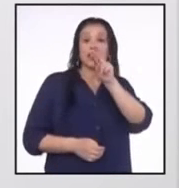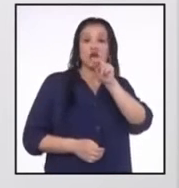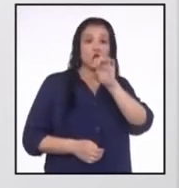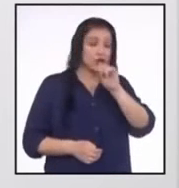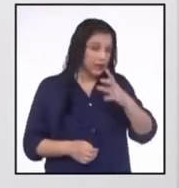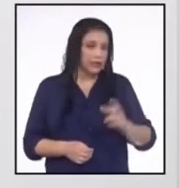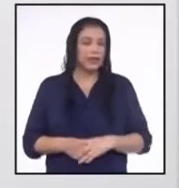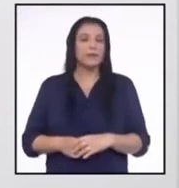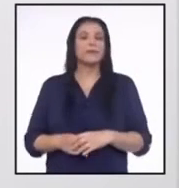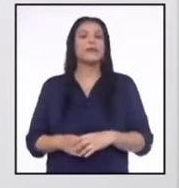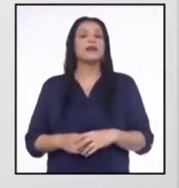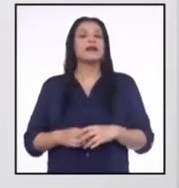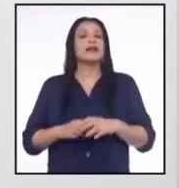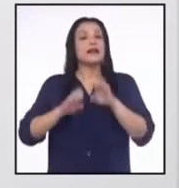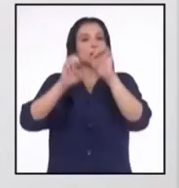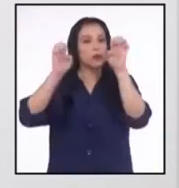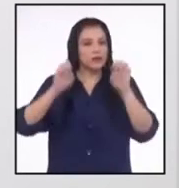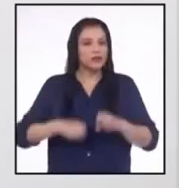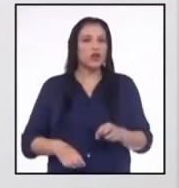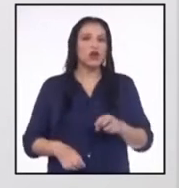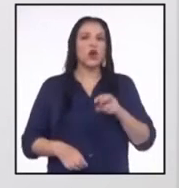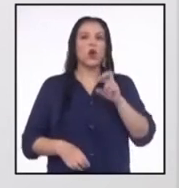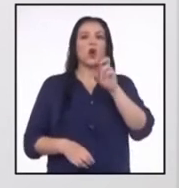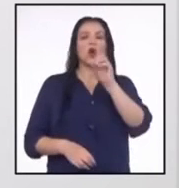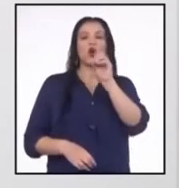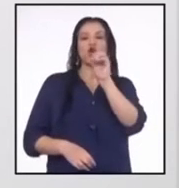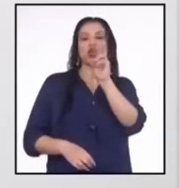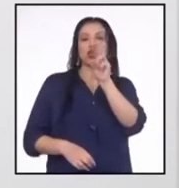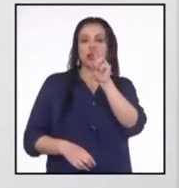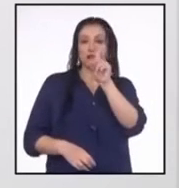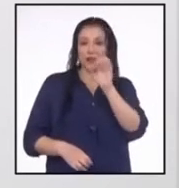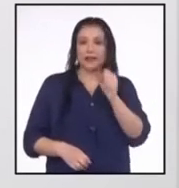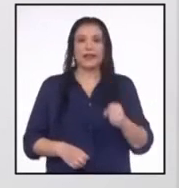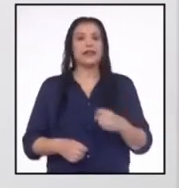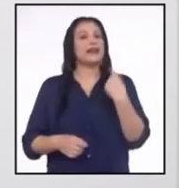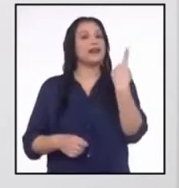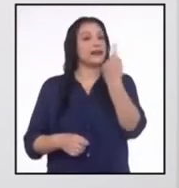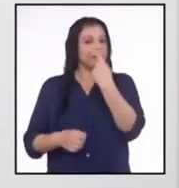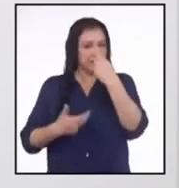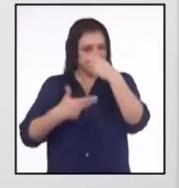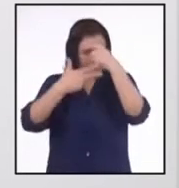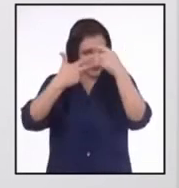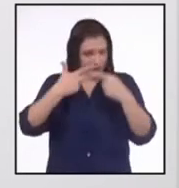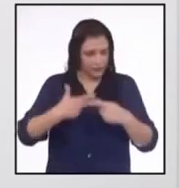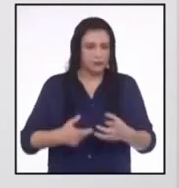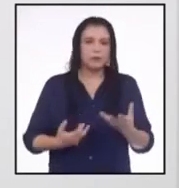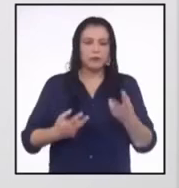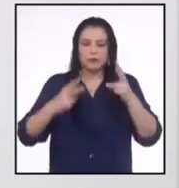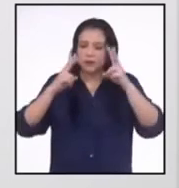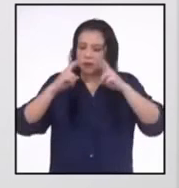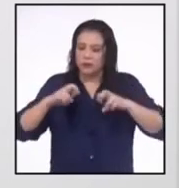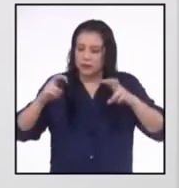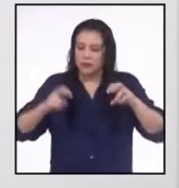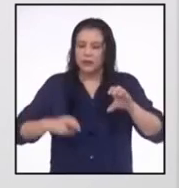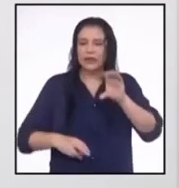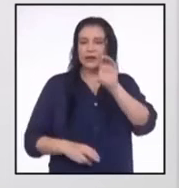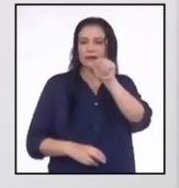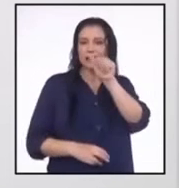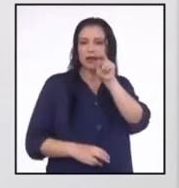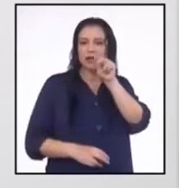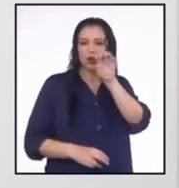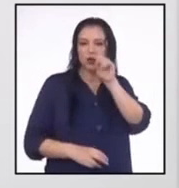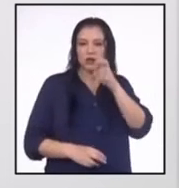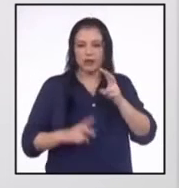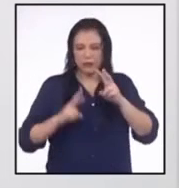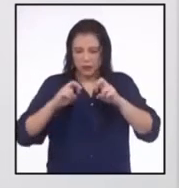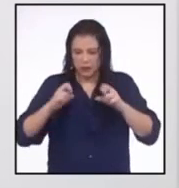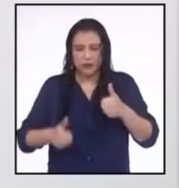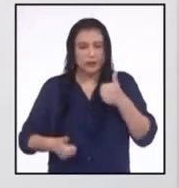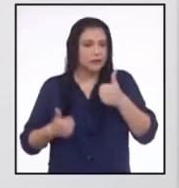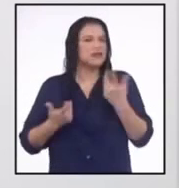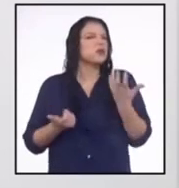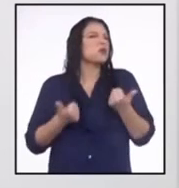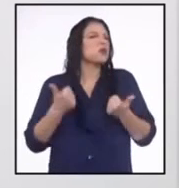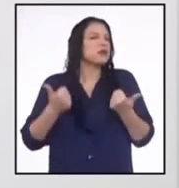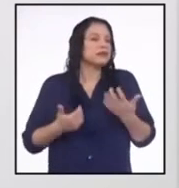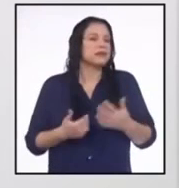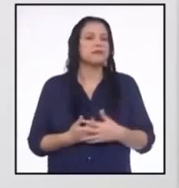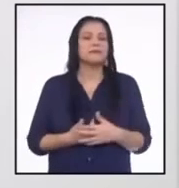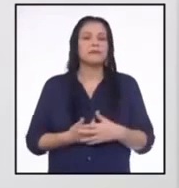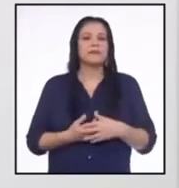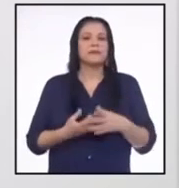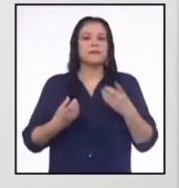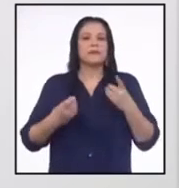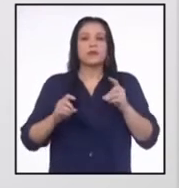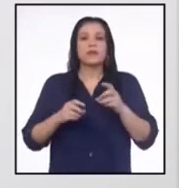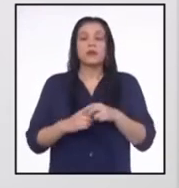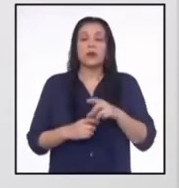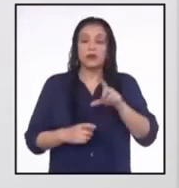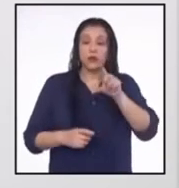la ecuación ordinaria y la ecuación general. Vamos a empezar revisando la ecuación canónica, que es aquella cuando